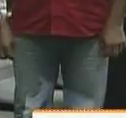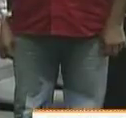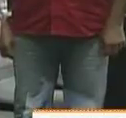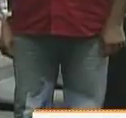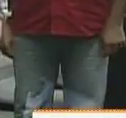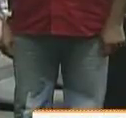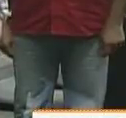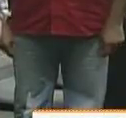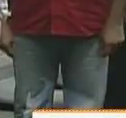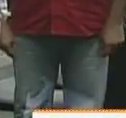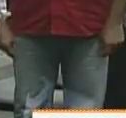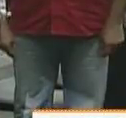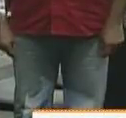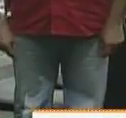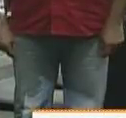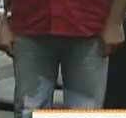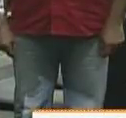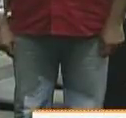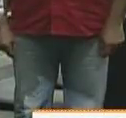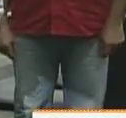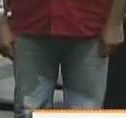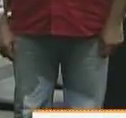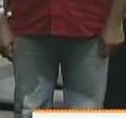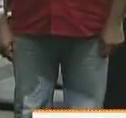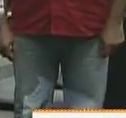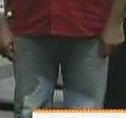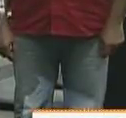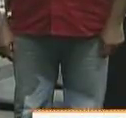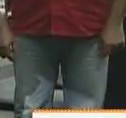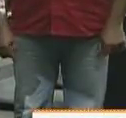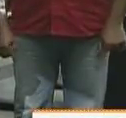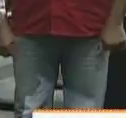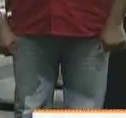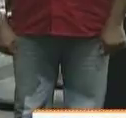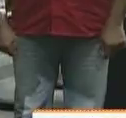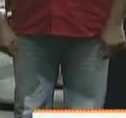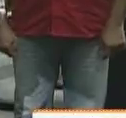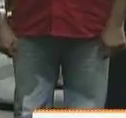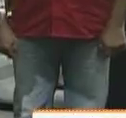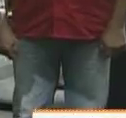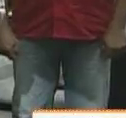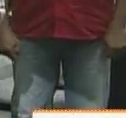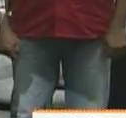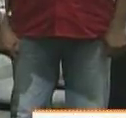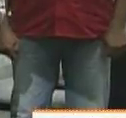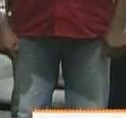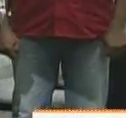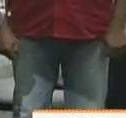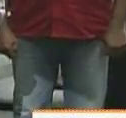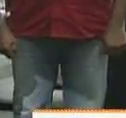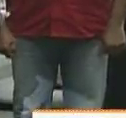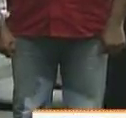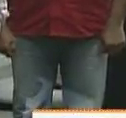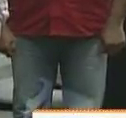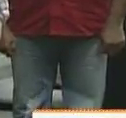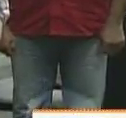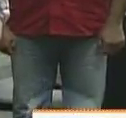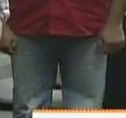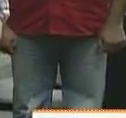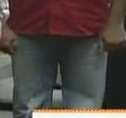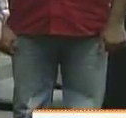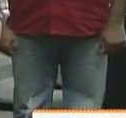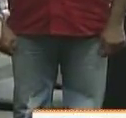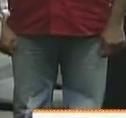¿Ah? Vendepatria, Julio Borges Vendepatria. ¿Qué hiciste? ¿Qué hicieron ellos? Nada. Después se lanzaron este año